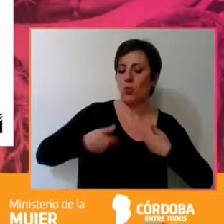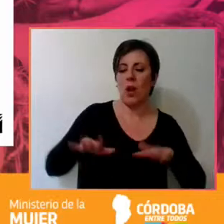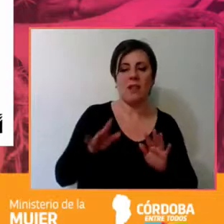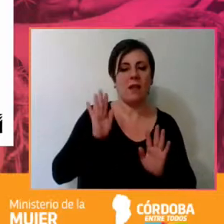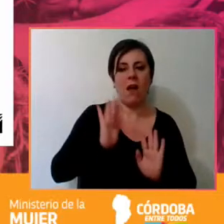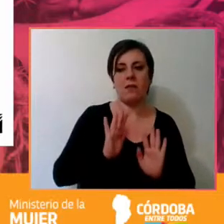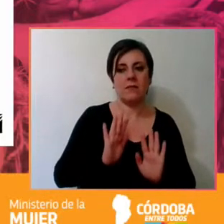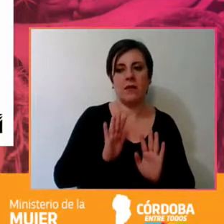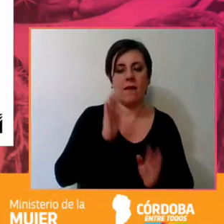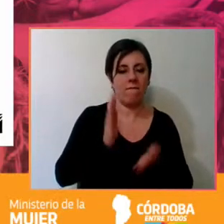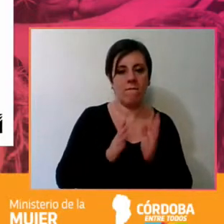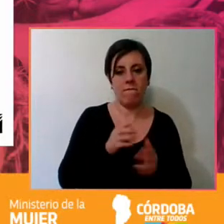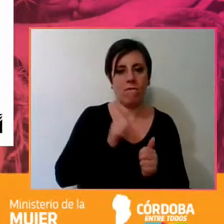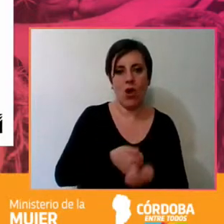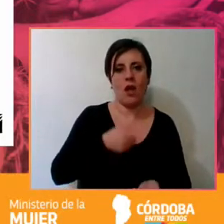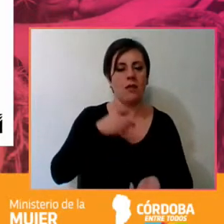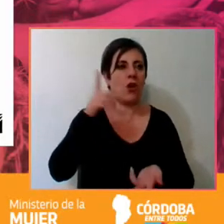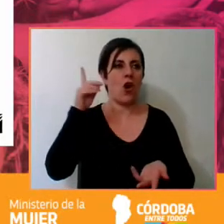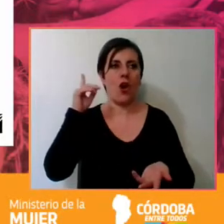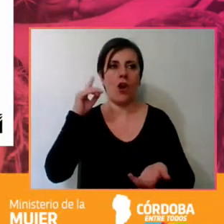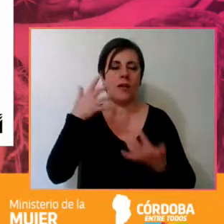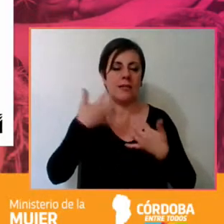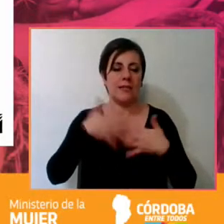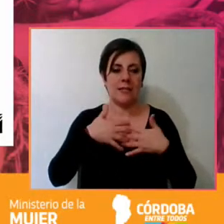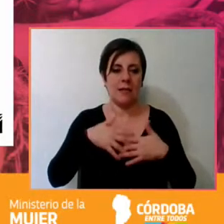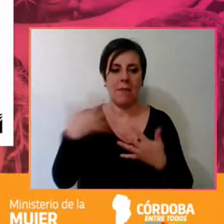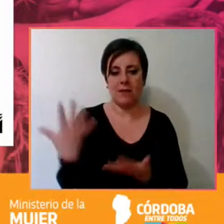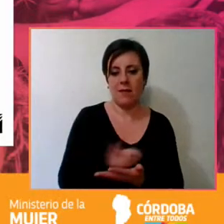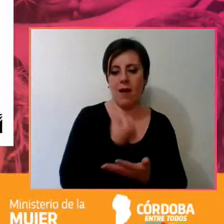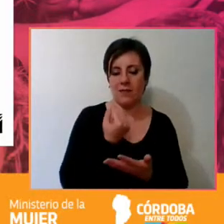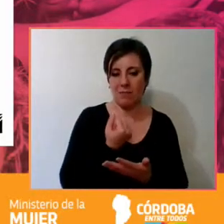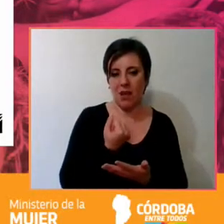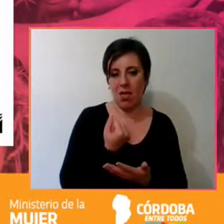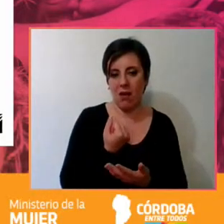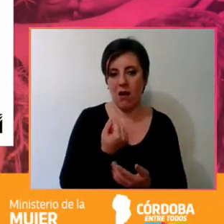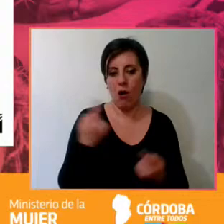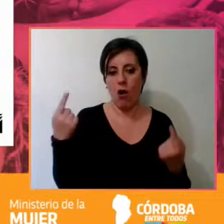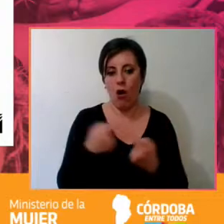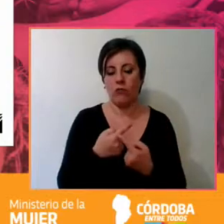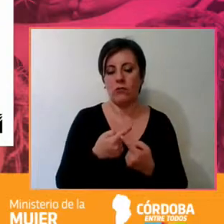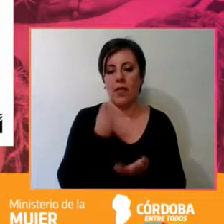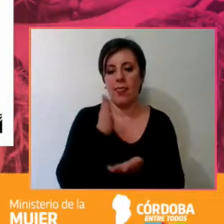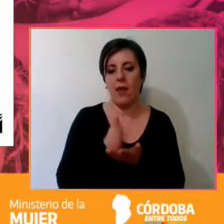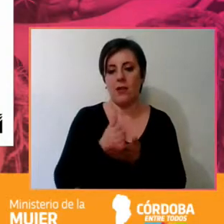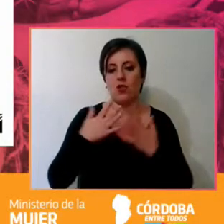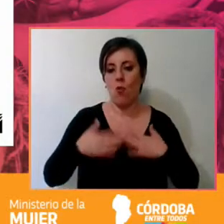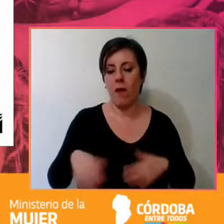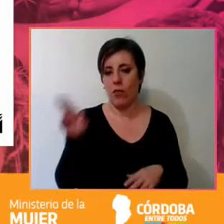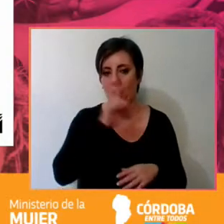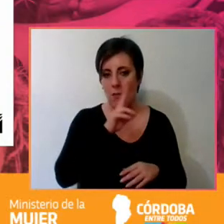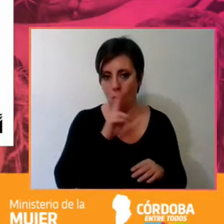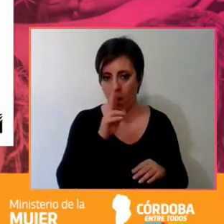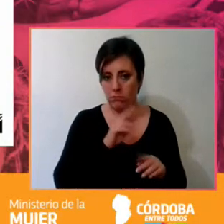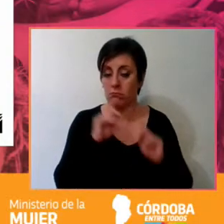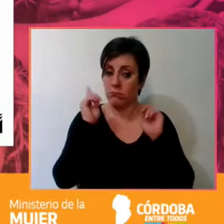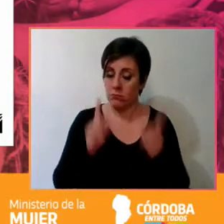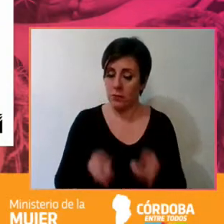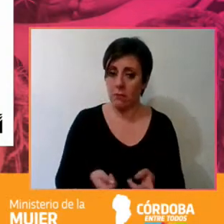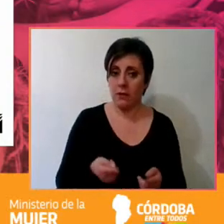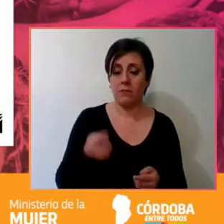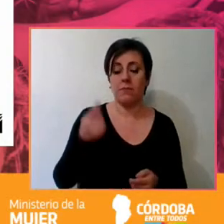esta violación generalizada, sistemática y aceptada en contra de los derechos humanos de las mujeres. Aportamos también en conocimiento